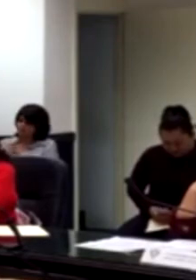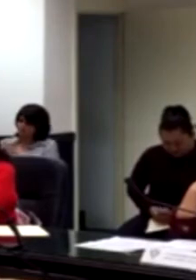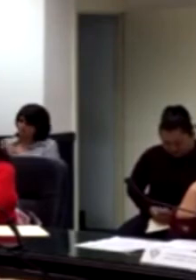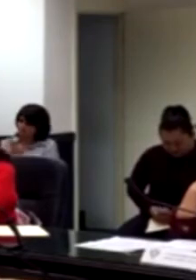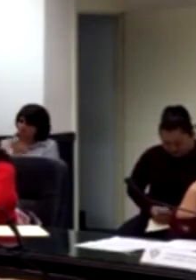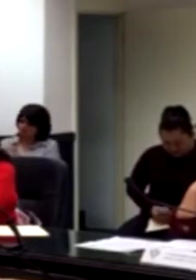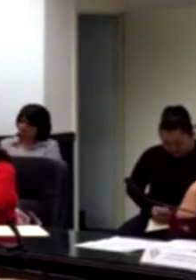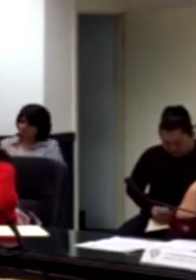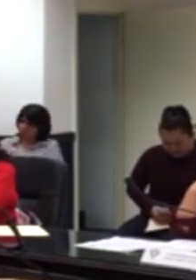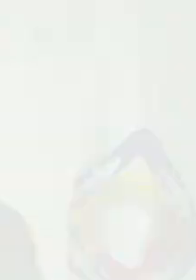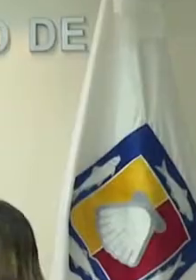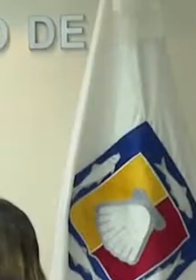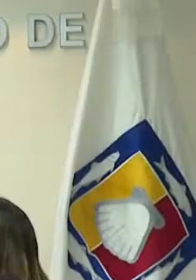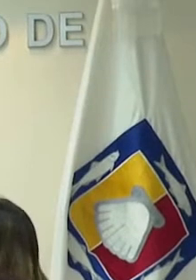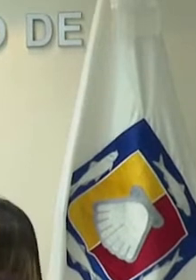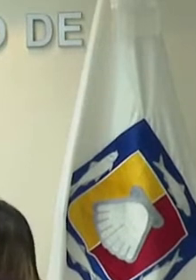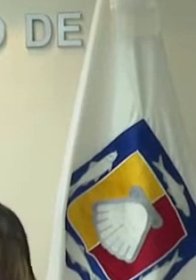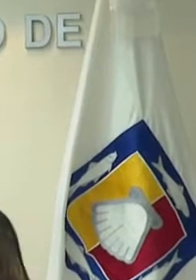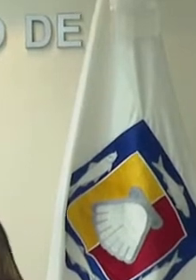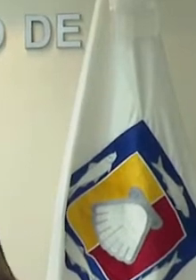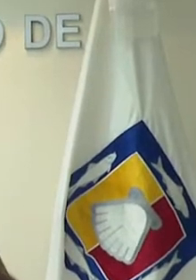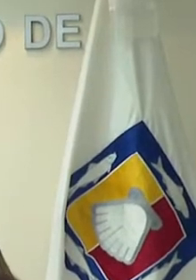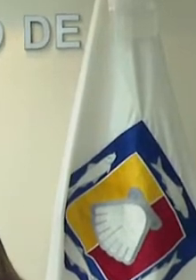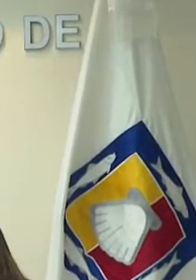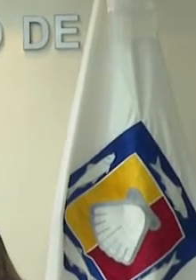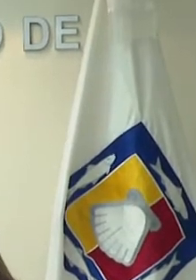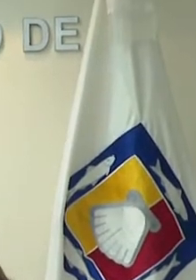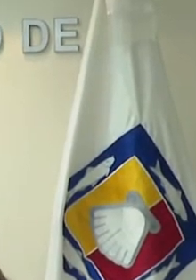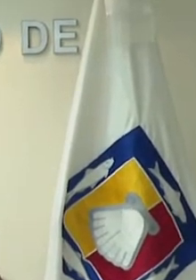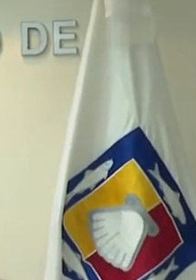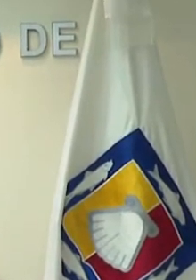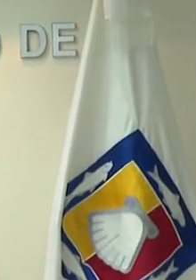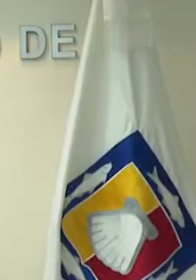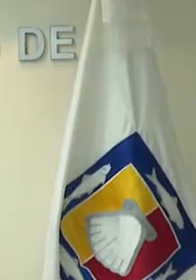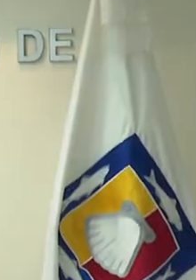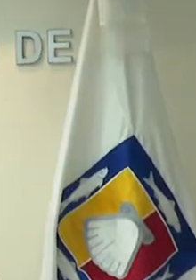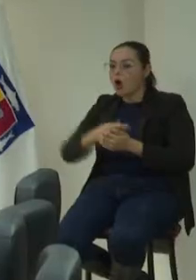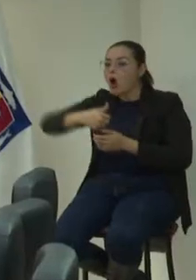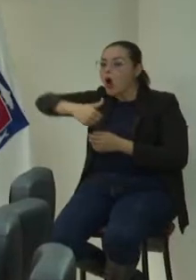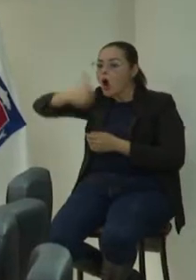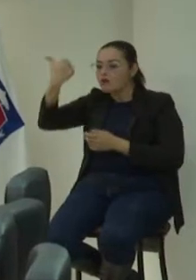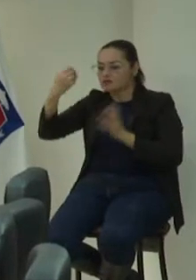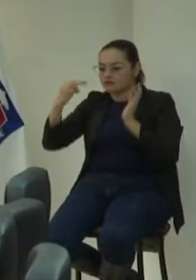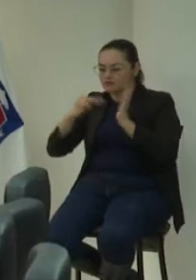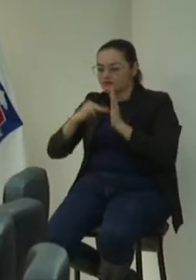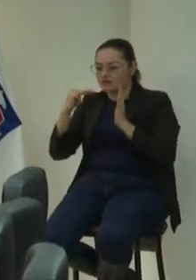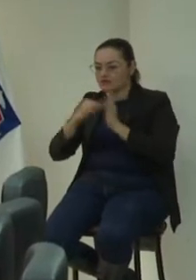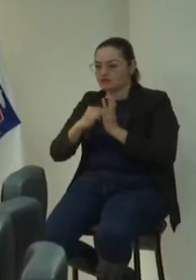Policía y Servicios Públicos. Para CPS Noticias, Elvira Vargas.